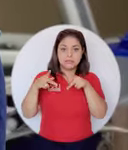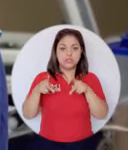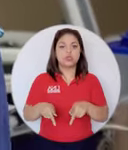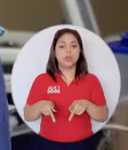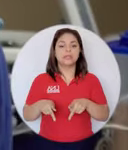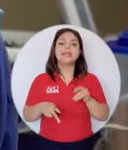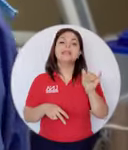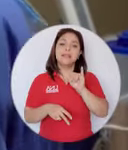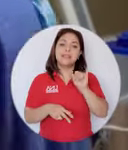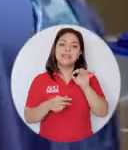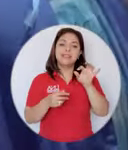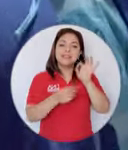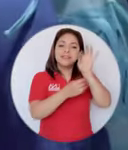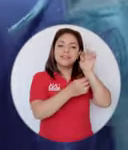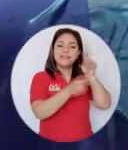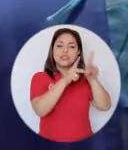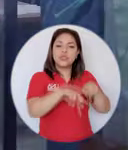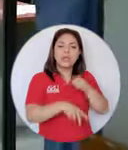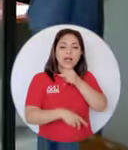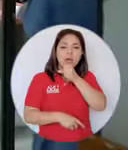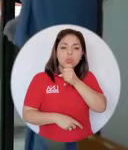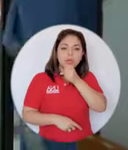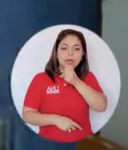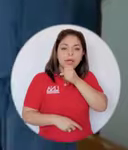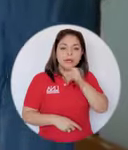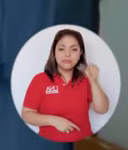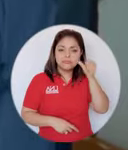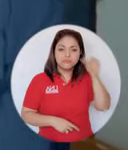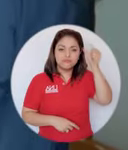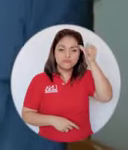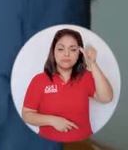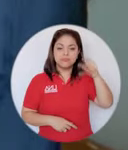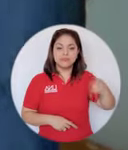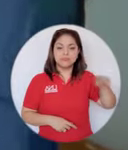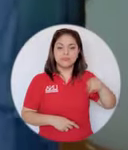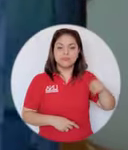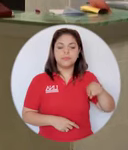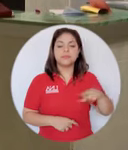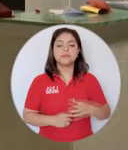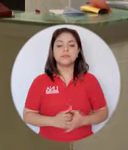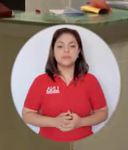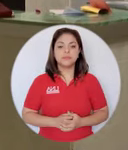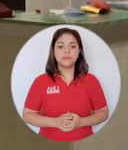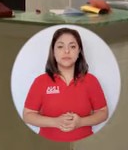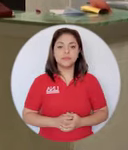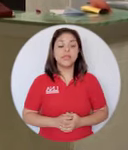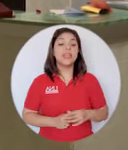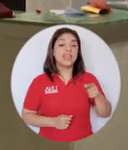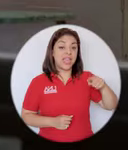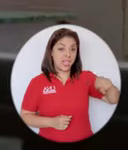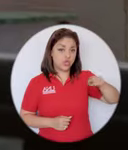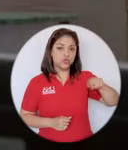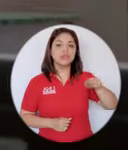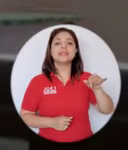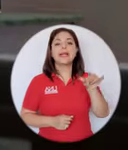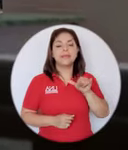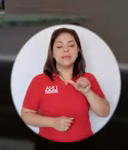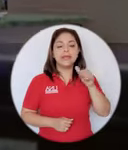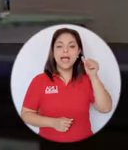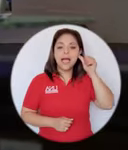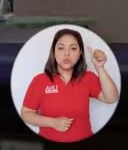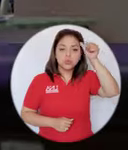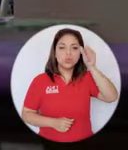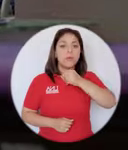también contemplando la población de mayor edad, sino que también era la población que queda, es la población que queda con